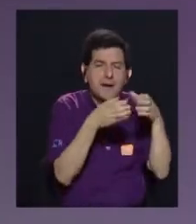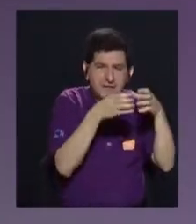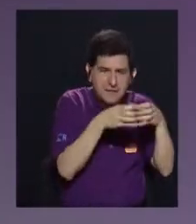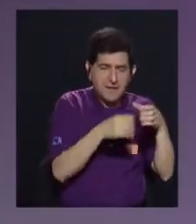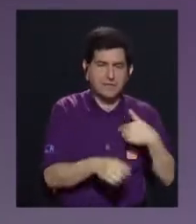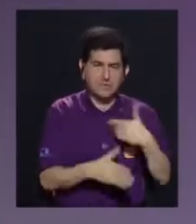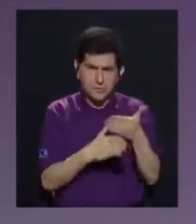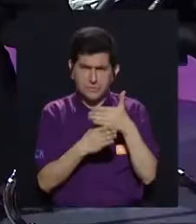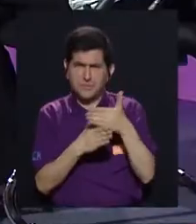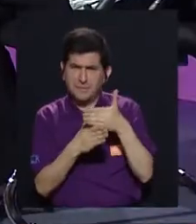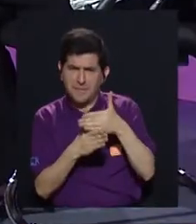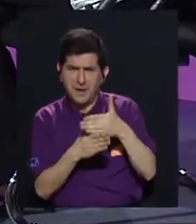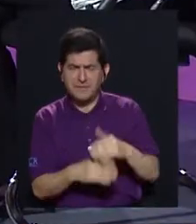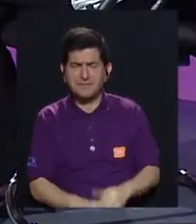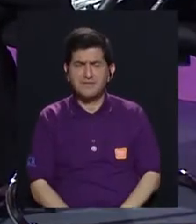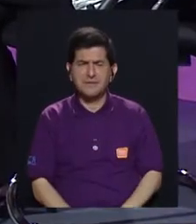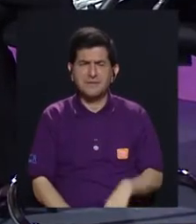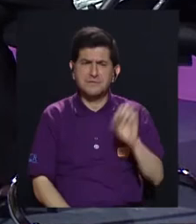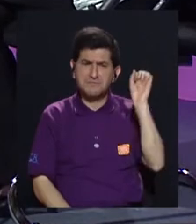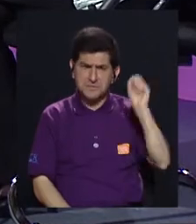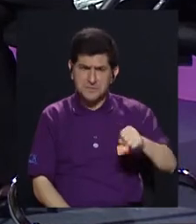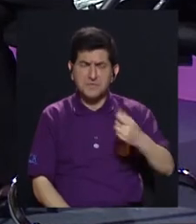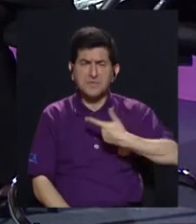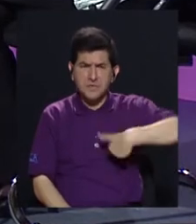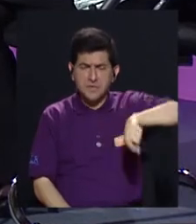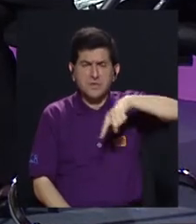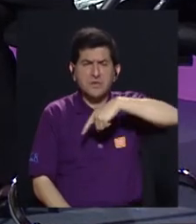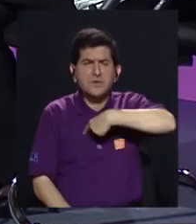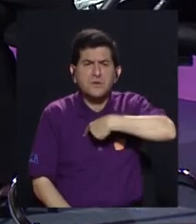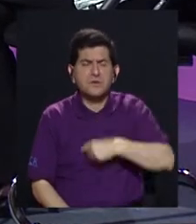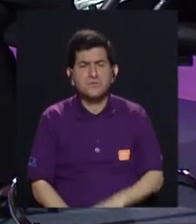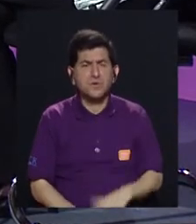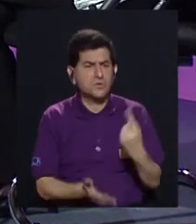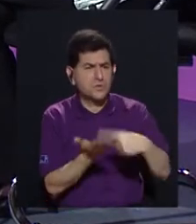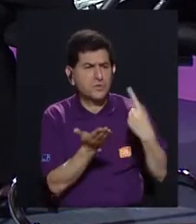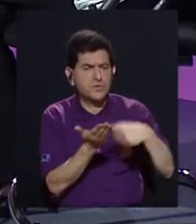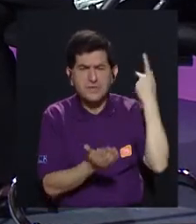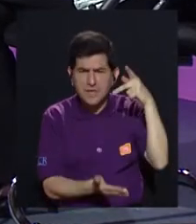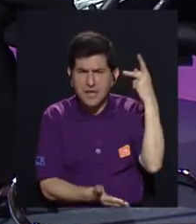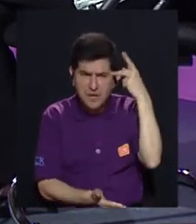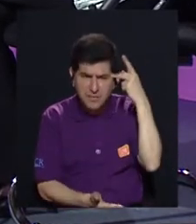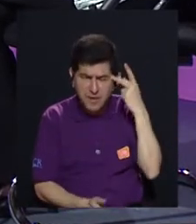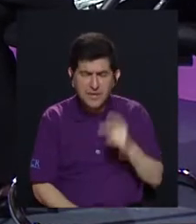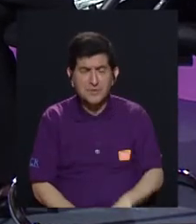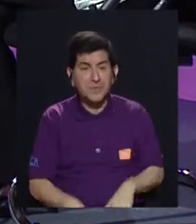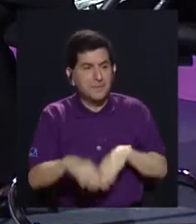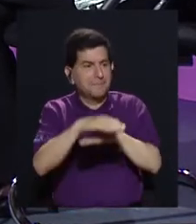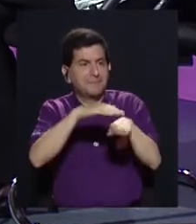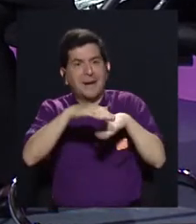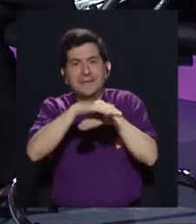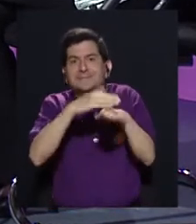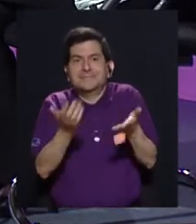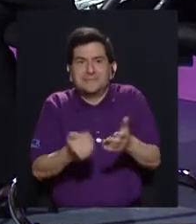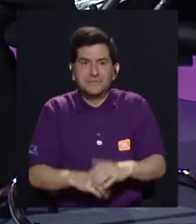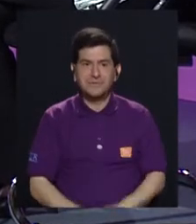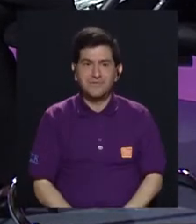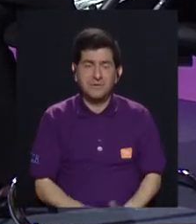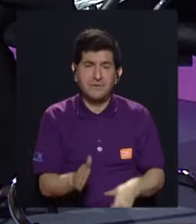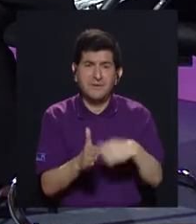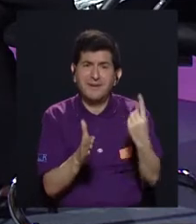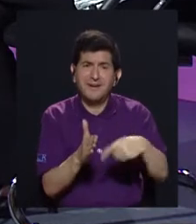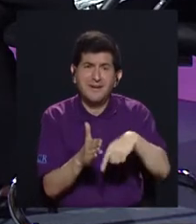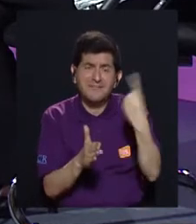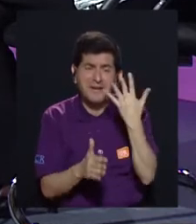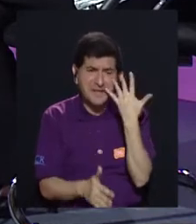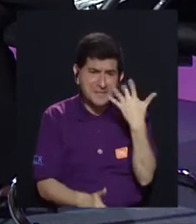comparto el hecho de que estamos en un debate político super elemental digamos suceda en algunos casos